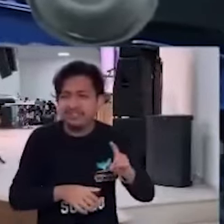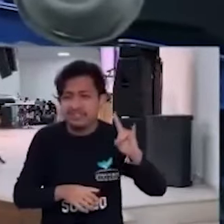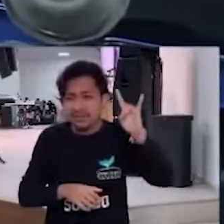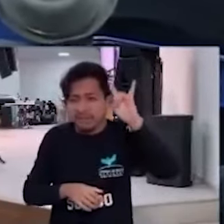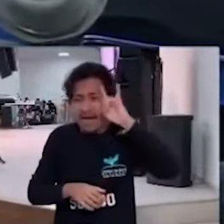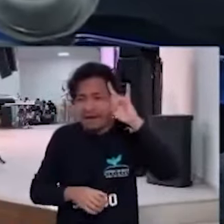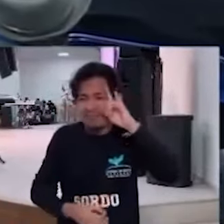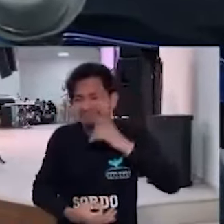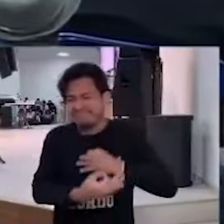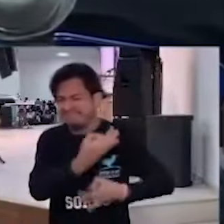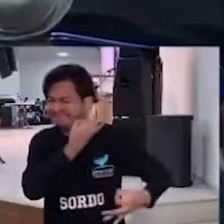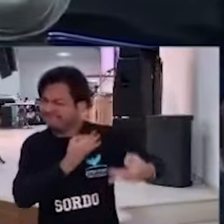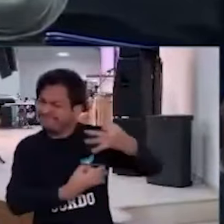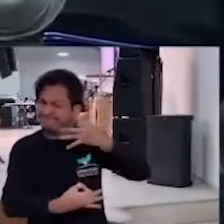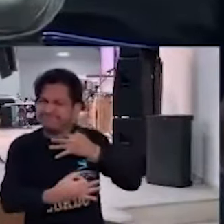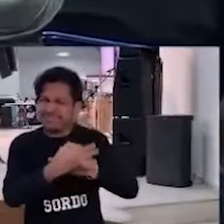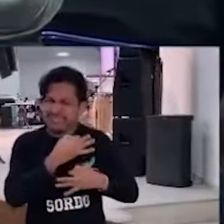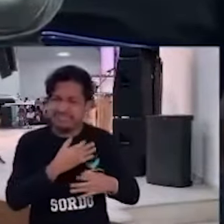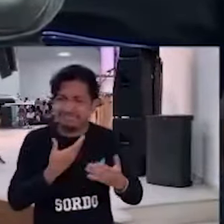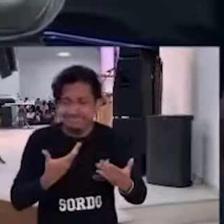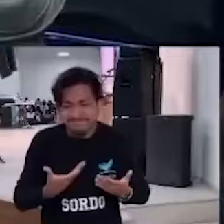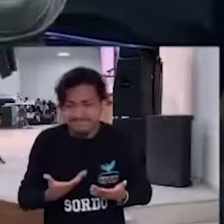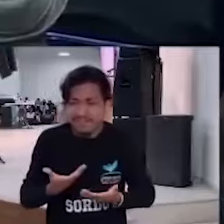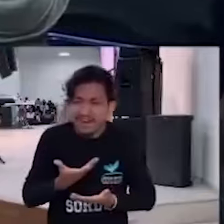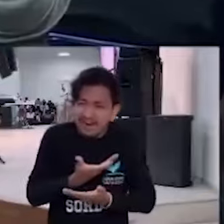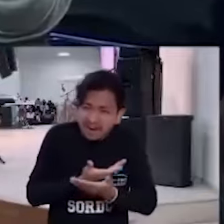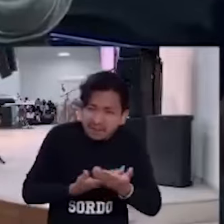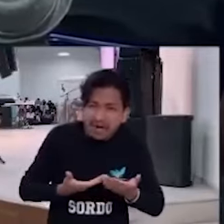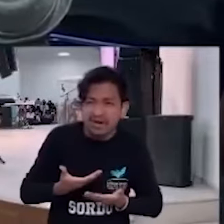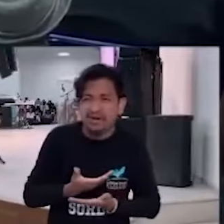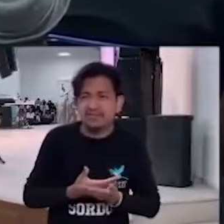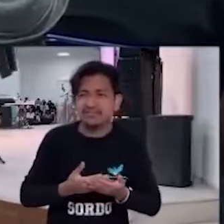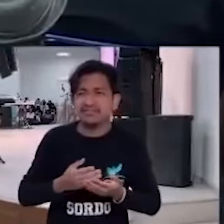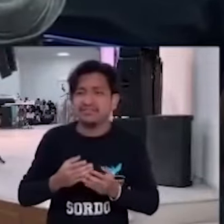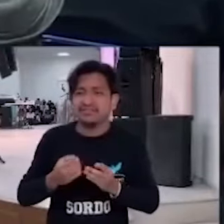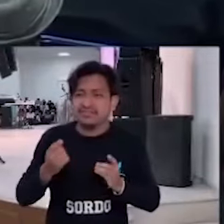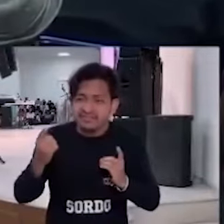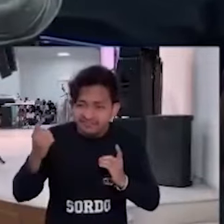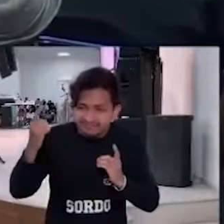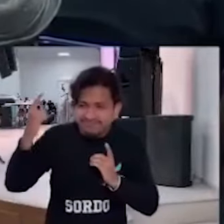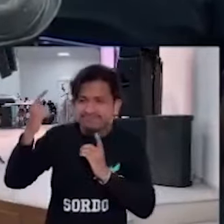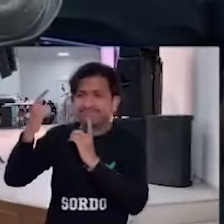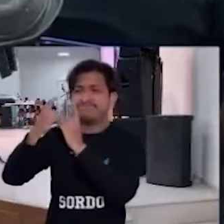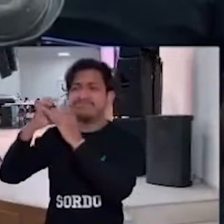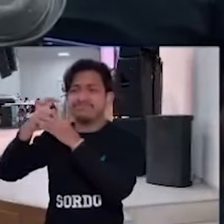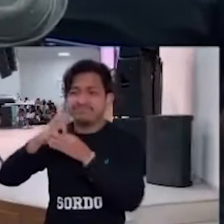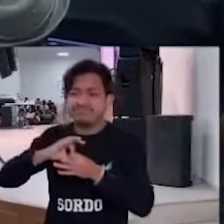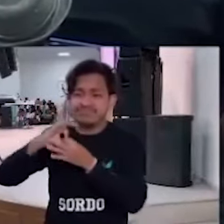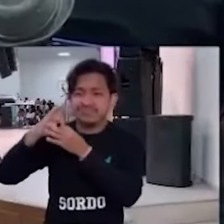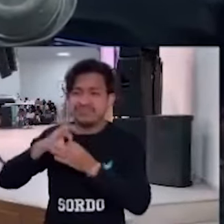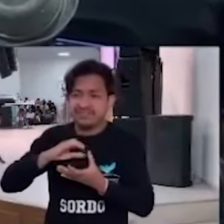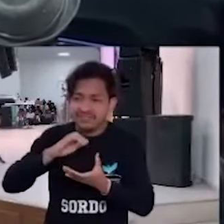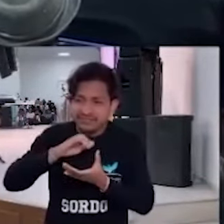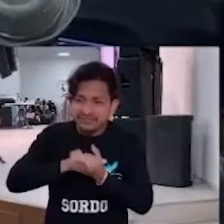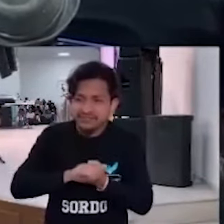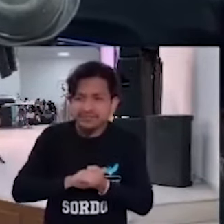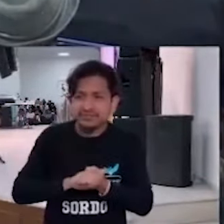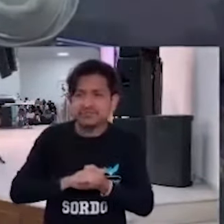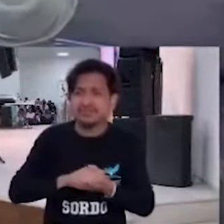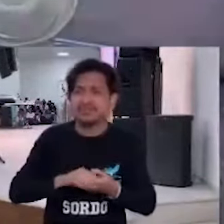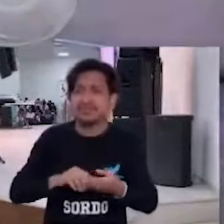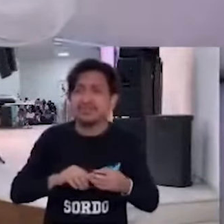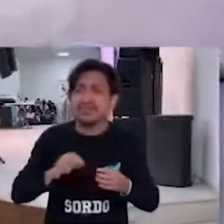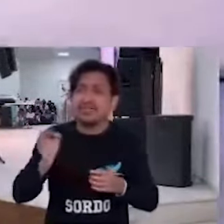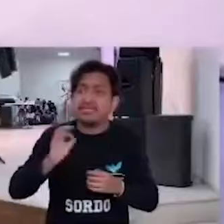de comunicación, de transparencia, de acercamiento, no hubiera caído Eva. Aplicándolo al